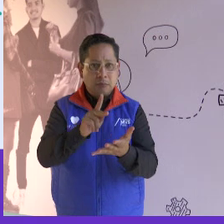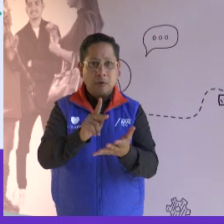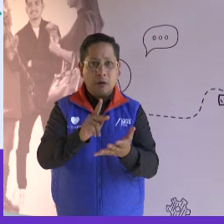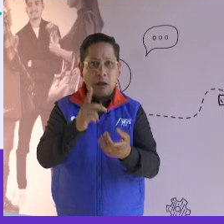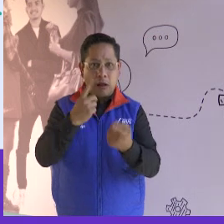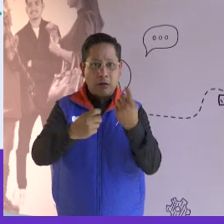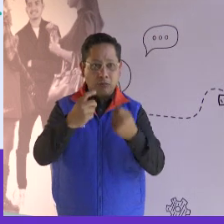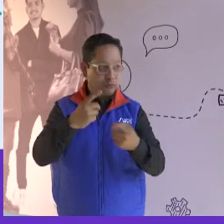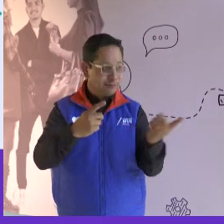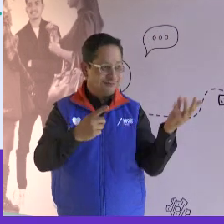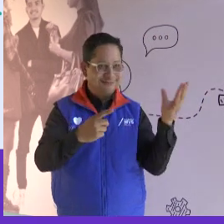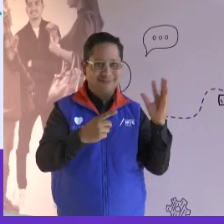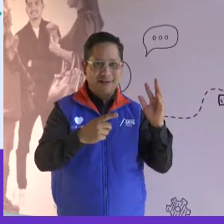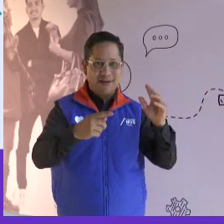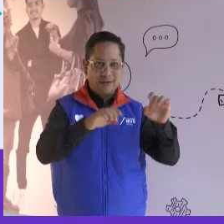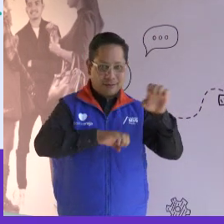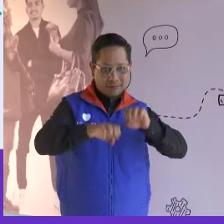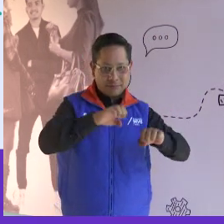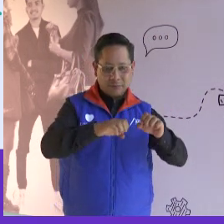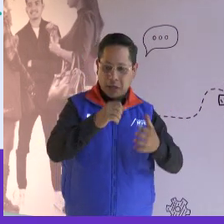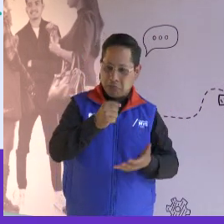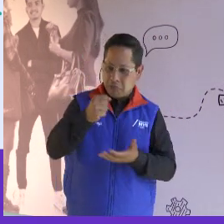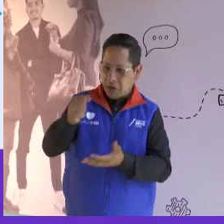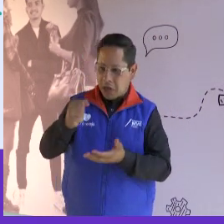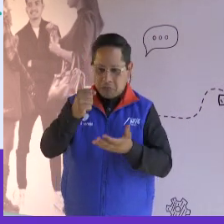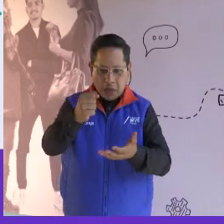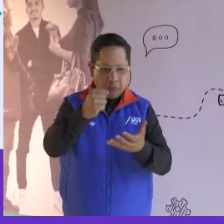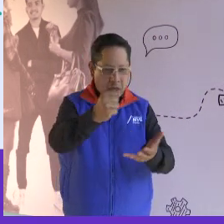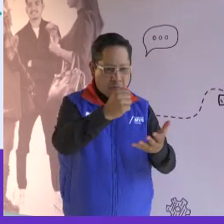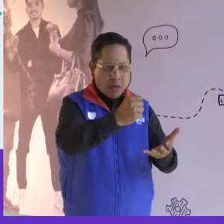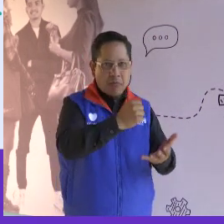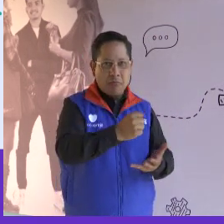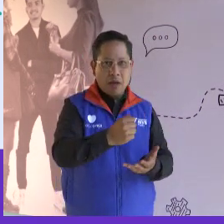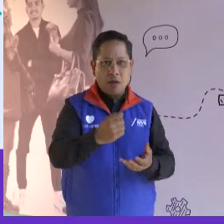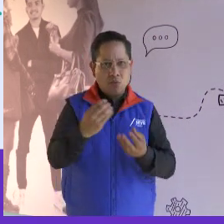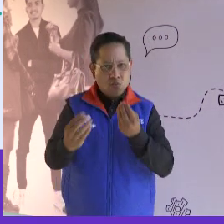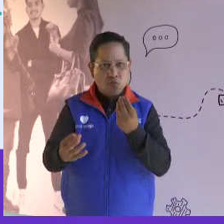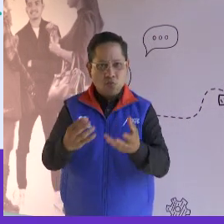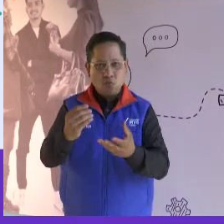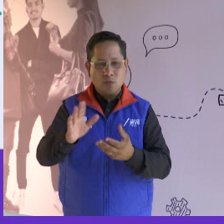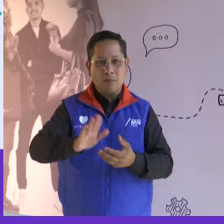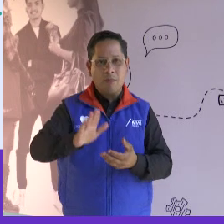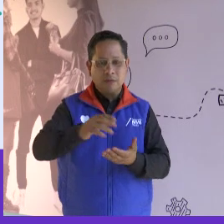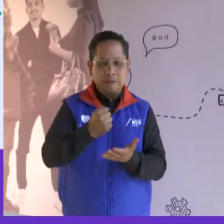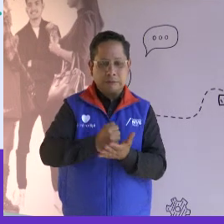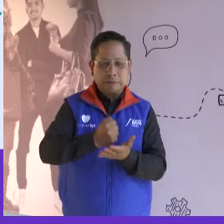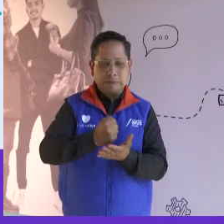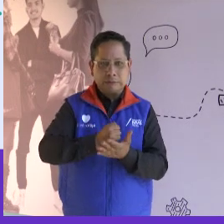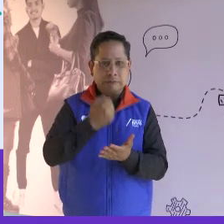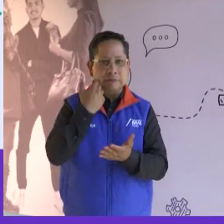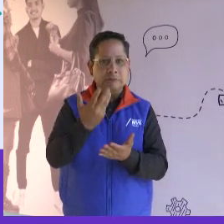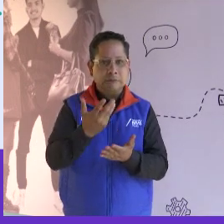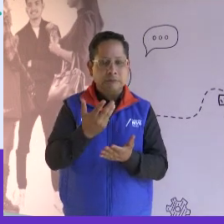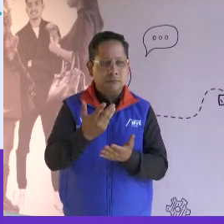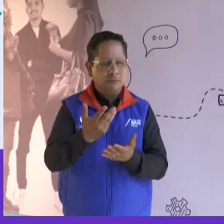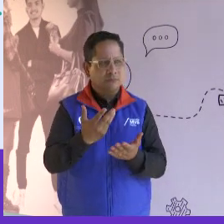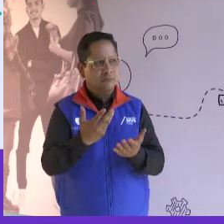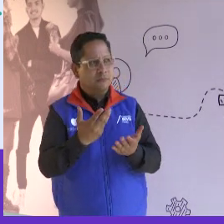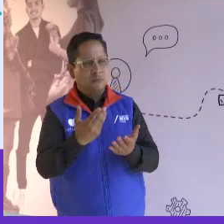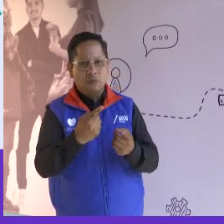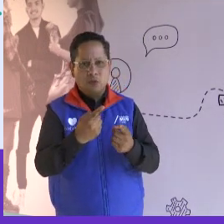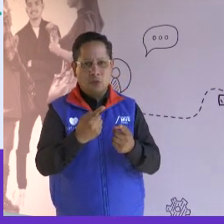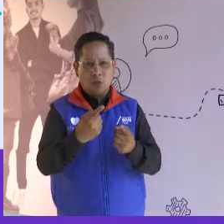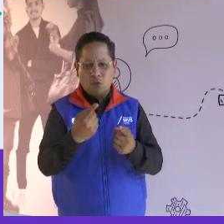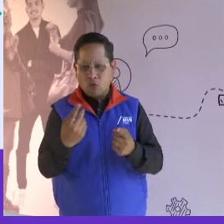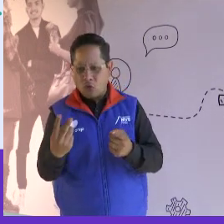a veces incentivan de una manera un tanto obligatoria, ¿no? En sus convocatorias, pues si vienen dos